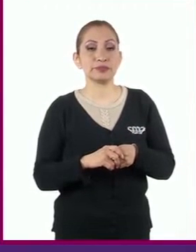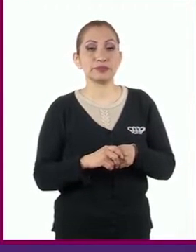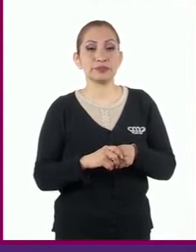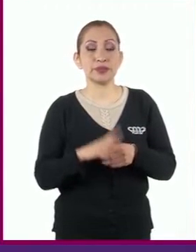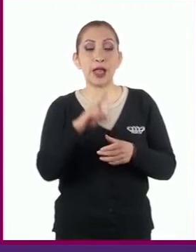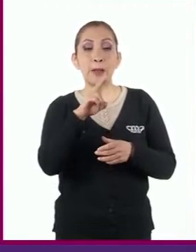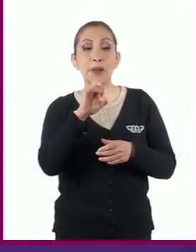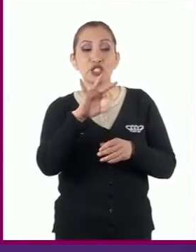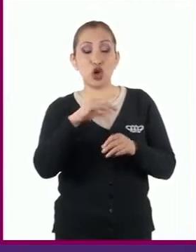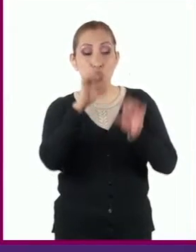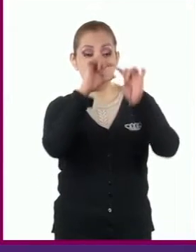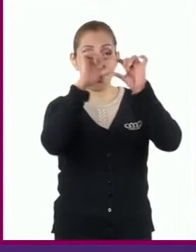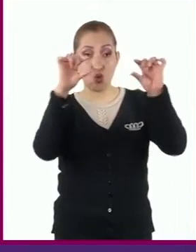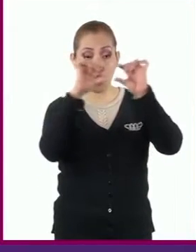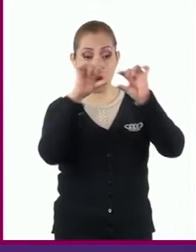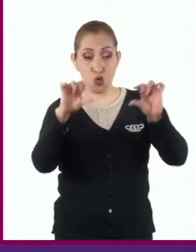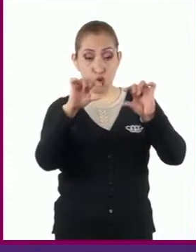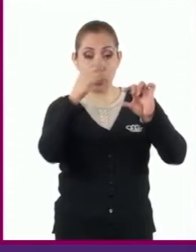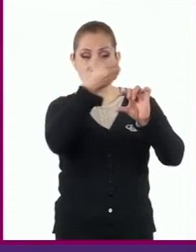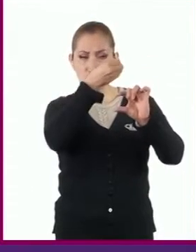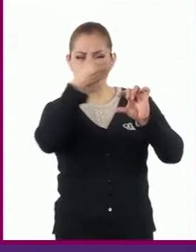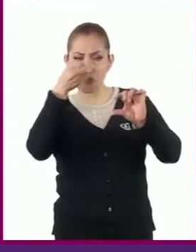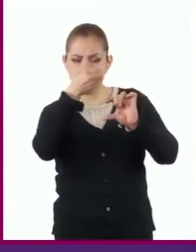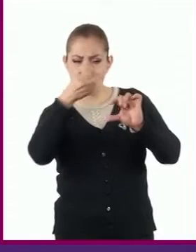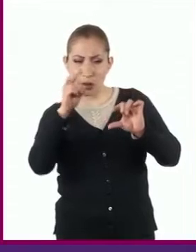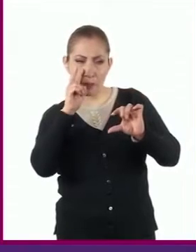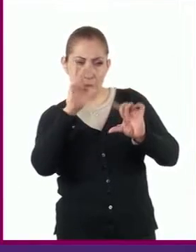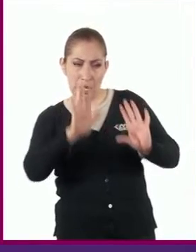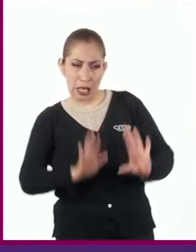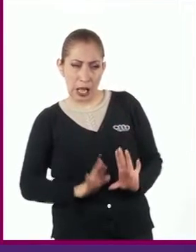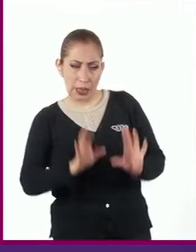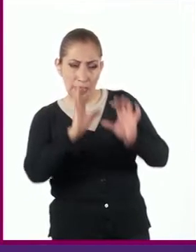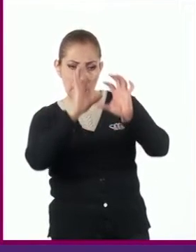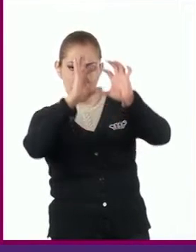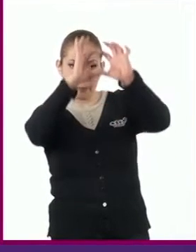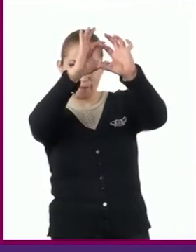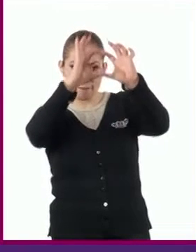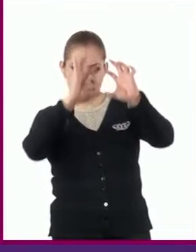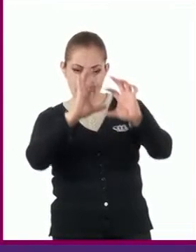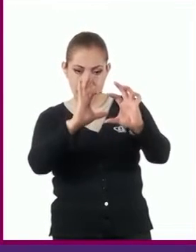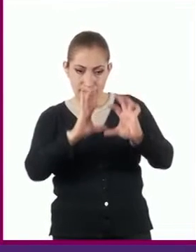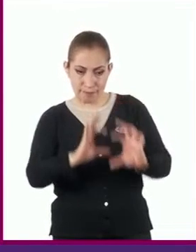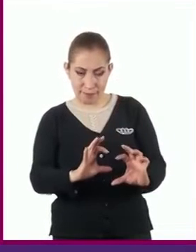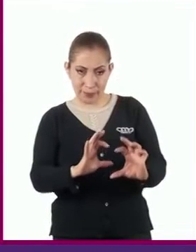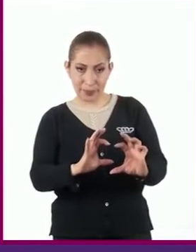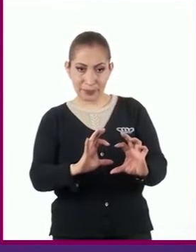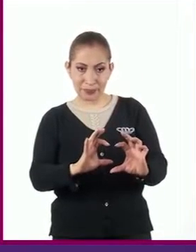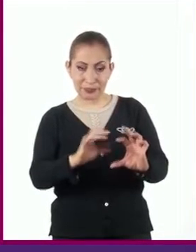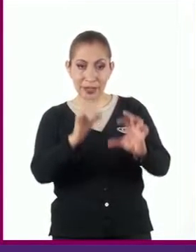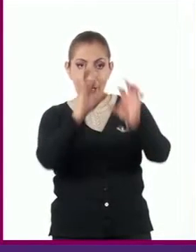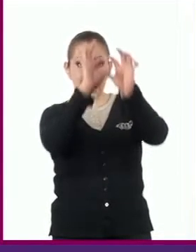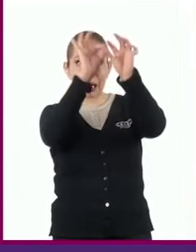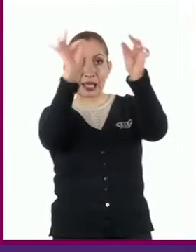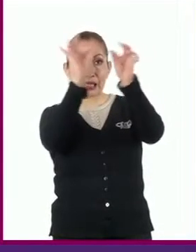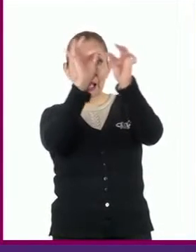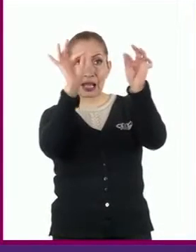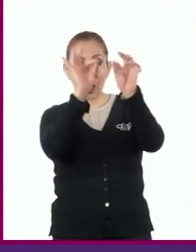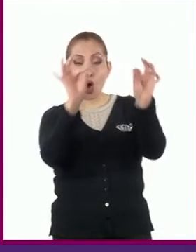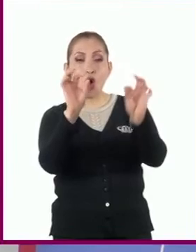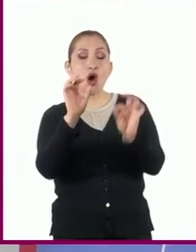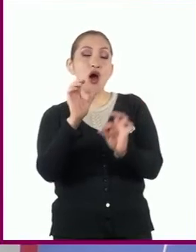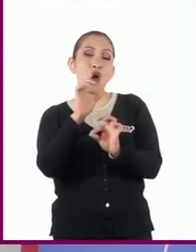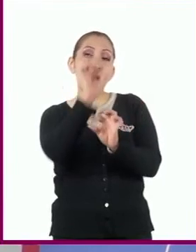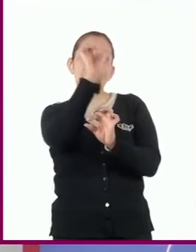que es la unidad de ritmo que se caracteriza por estar separada, es decir, en líneas o